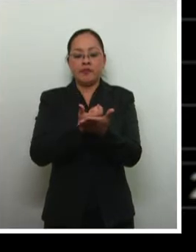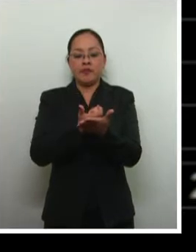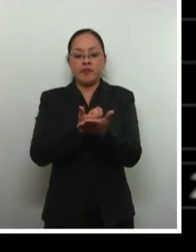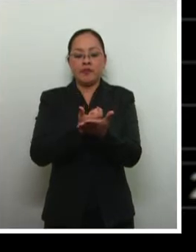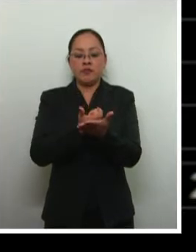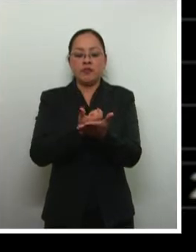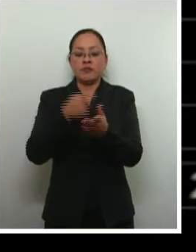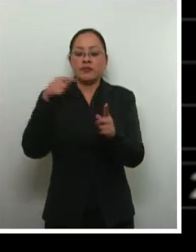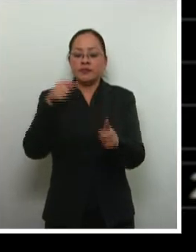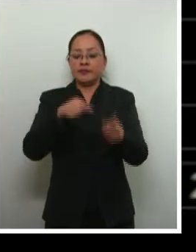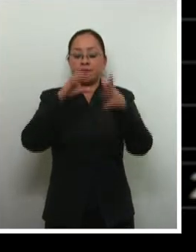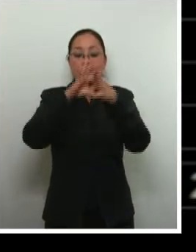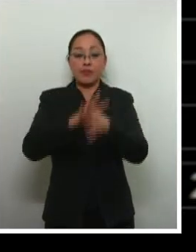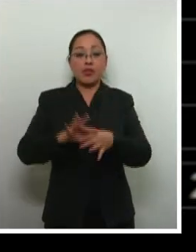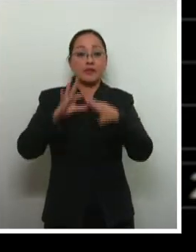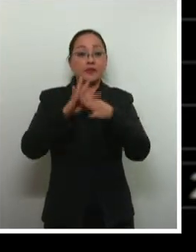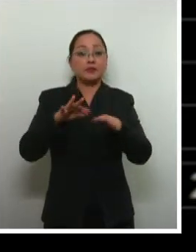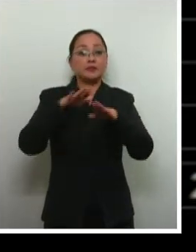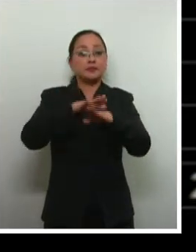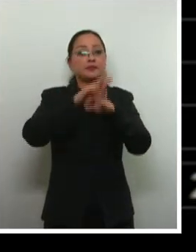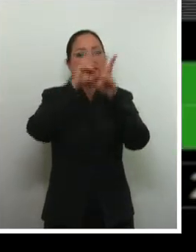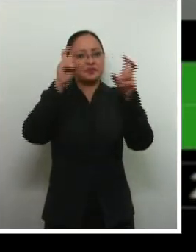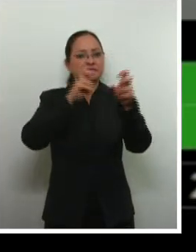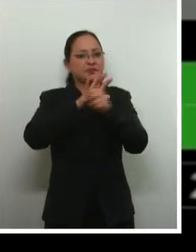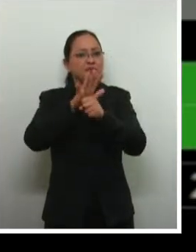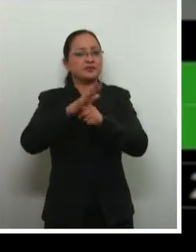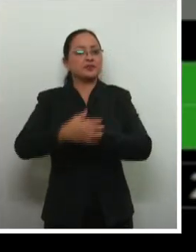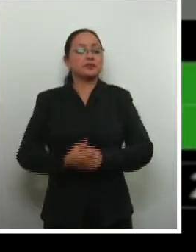Se habla sobre